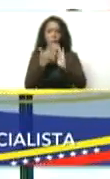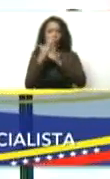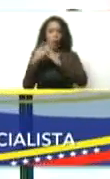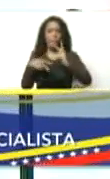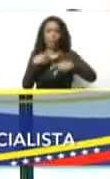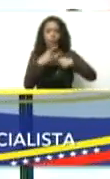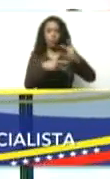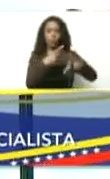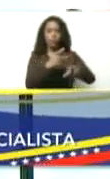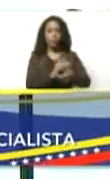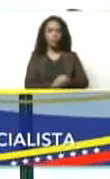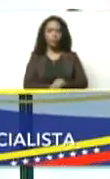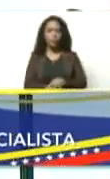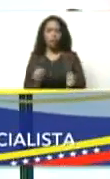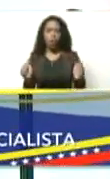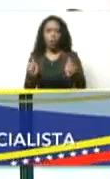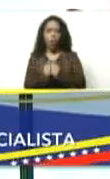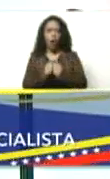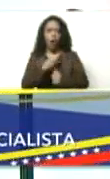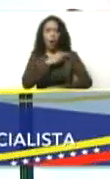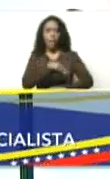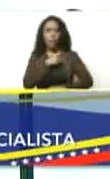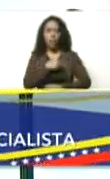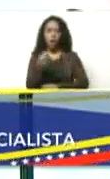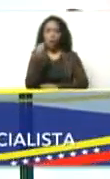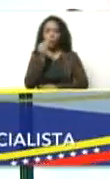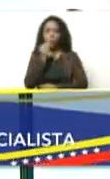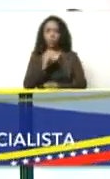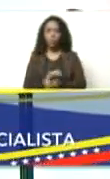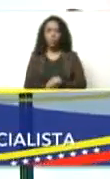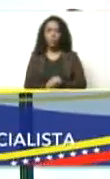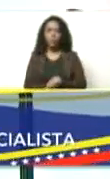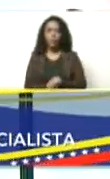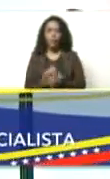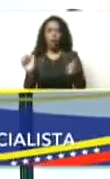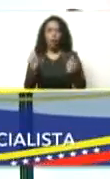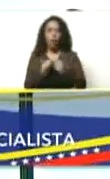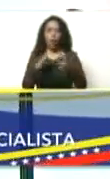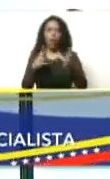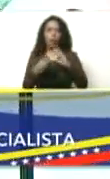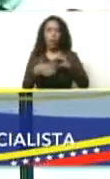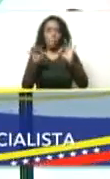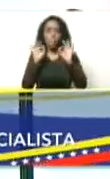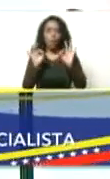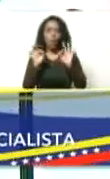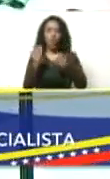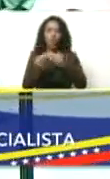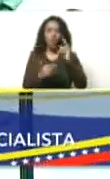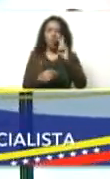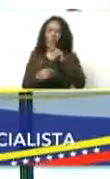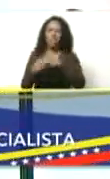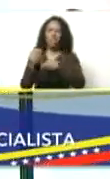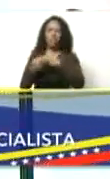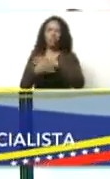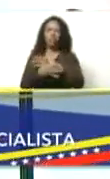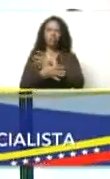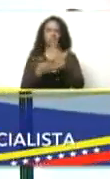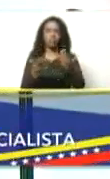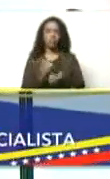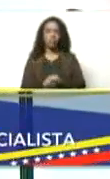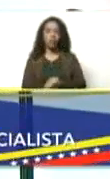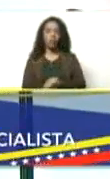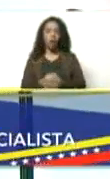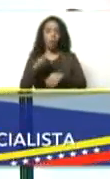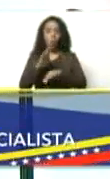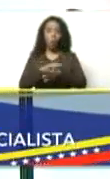productiva con la misión alimentación y con los CLAT específicamente? ¿Cómo va eso? ¿Qué me dice la artillería? Por